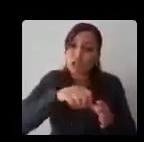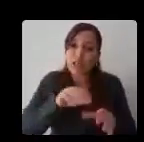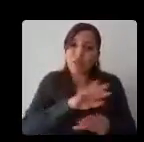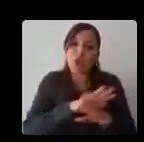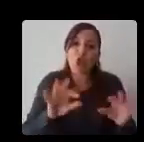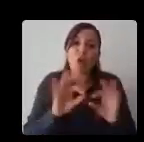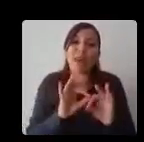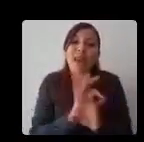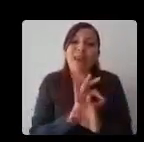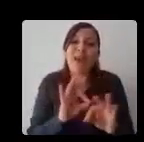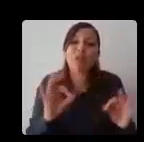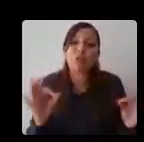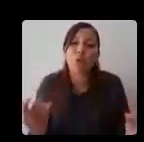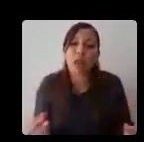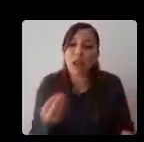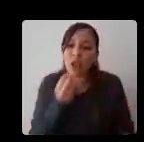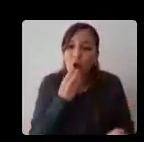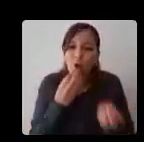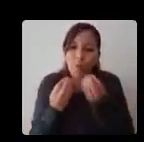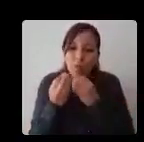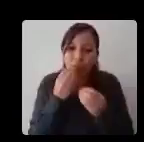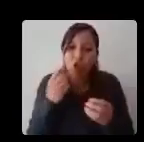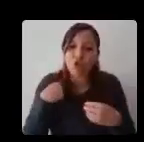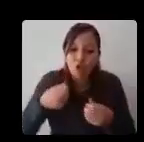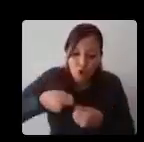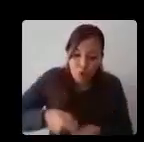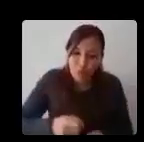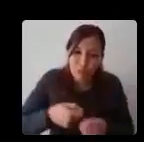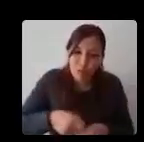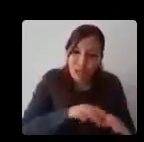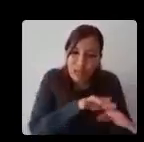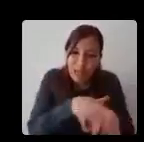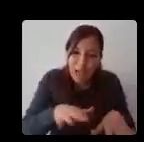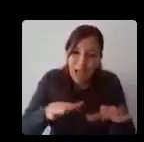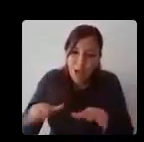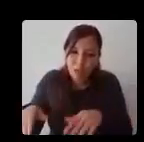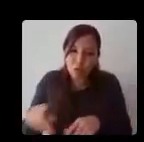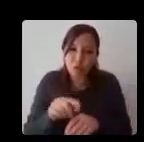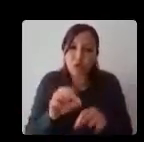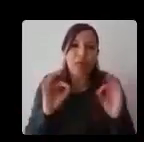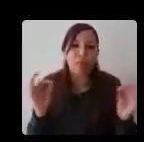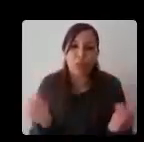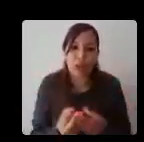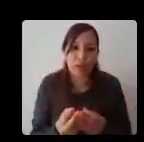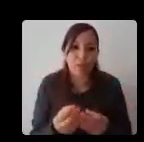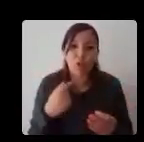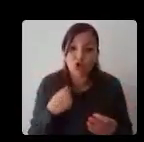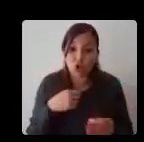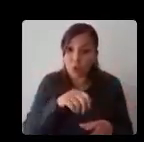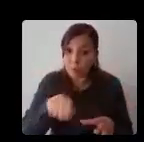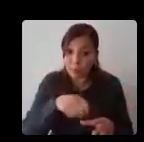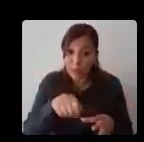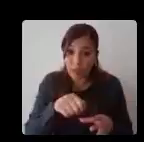nuestros campos. Y de eso nosotros preparamos nuestros alimentos, ¿no? Así como también